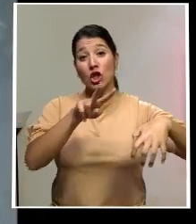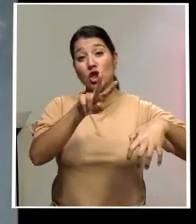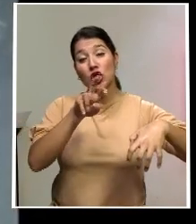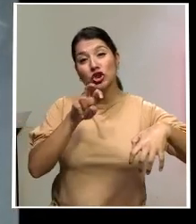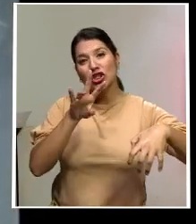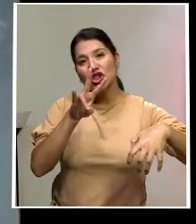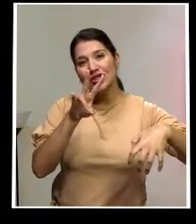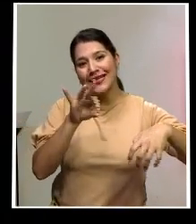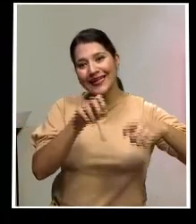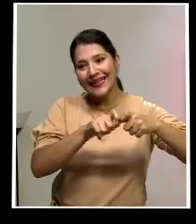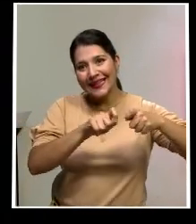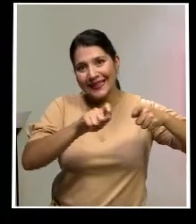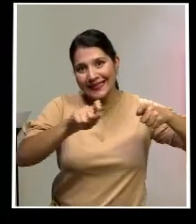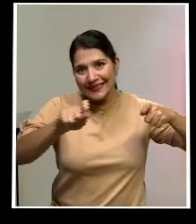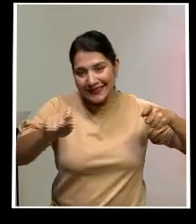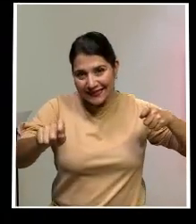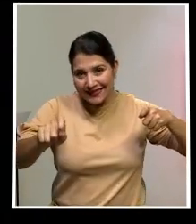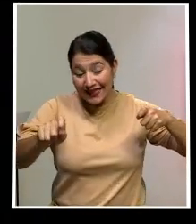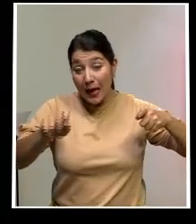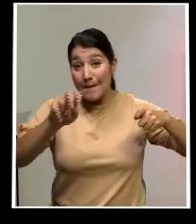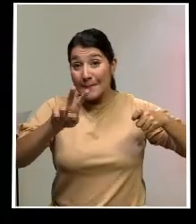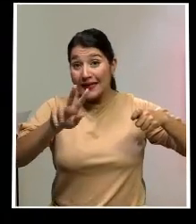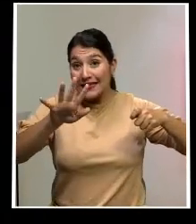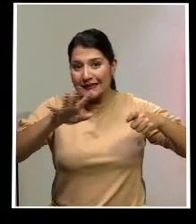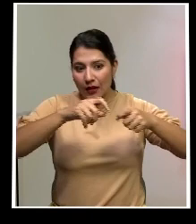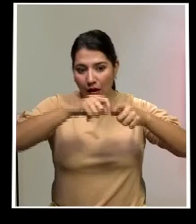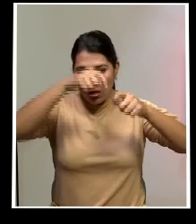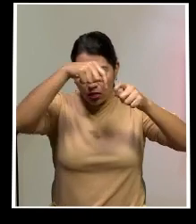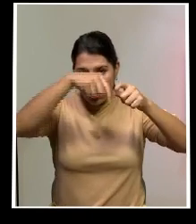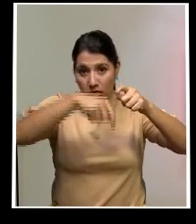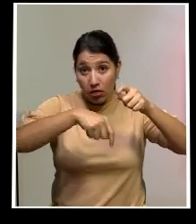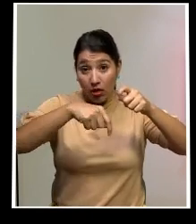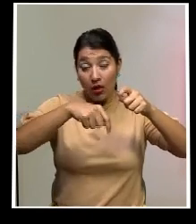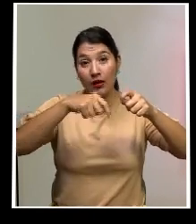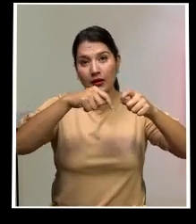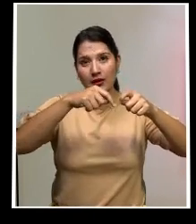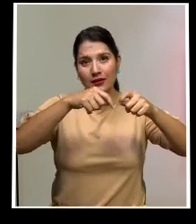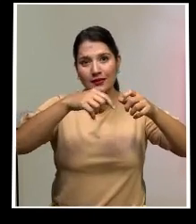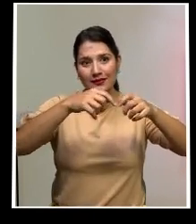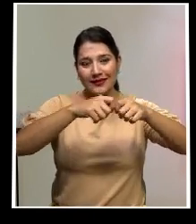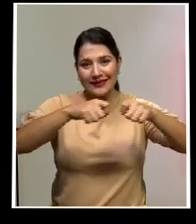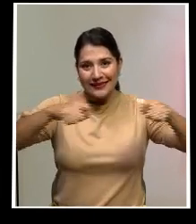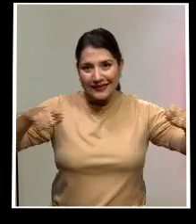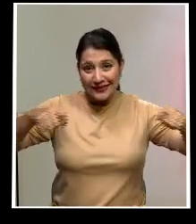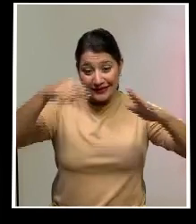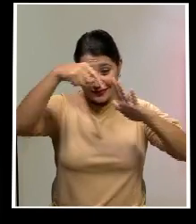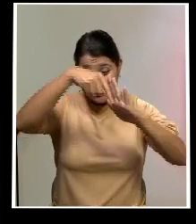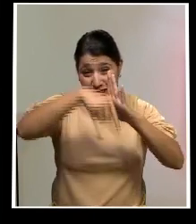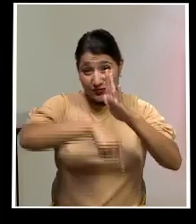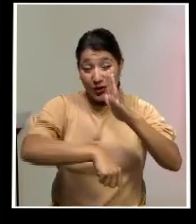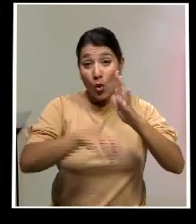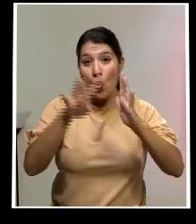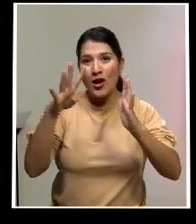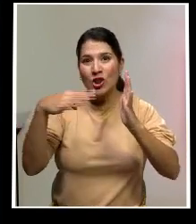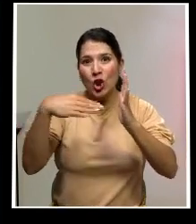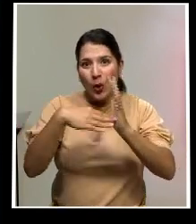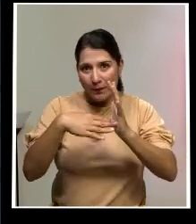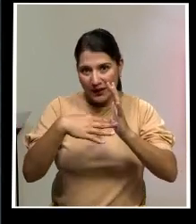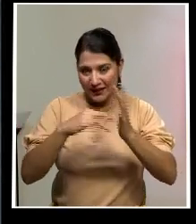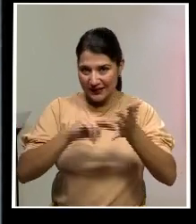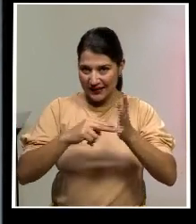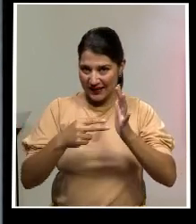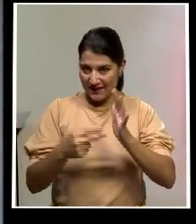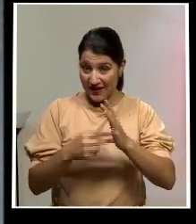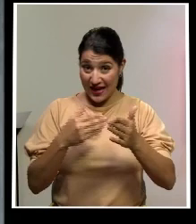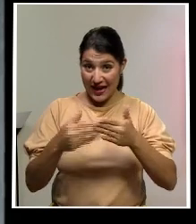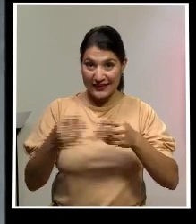por 25 kilómetros de ancho y tiene una superficie total de 4.320 kilómetros cuadrados, equivalente a casi la mitad de